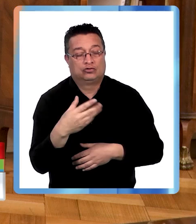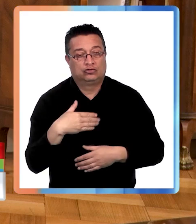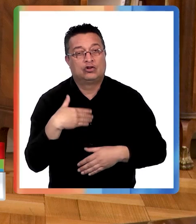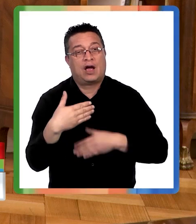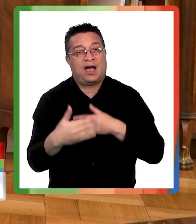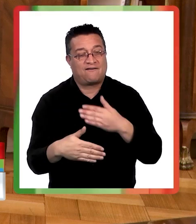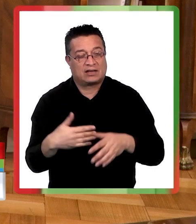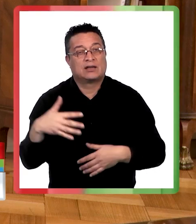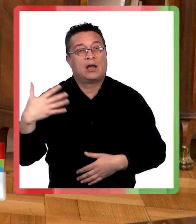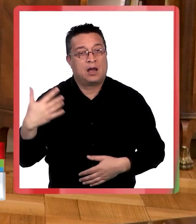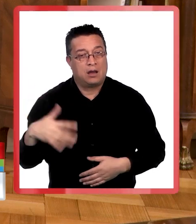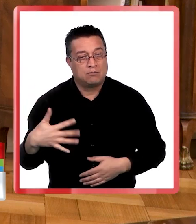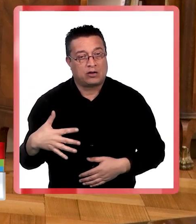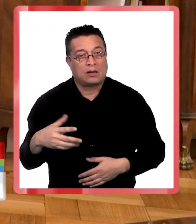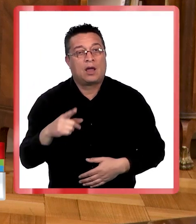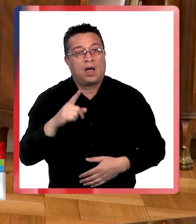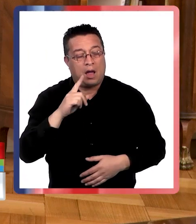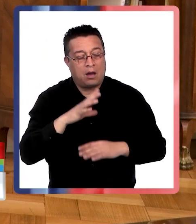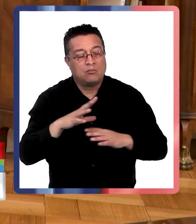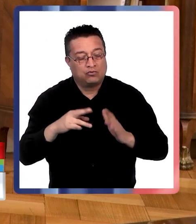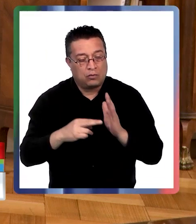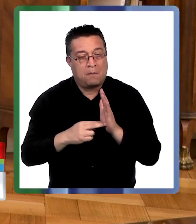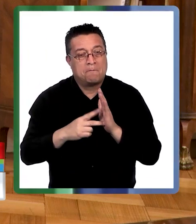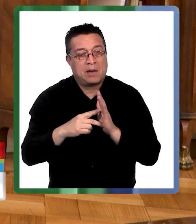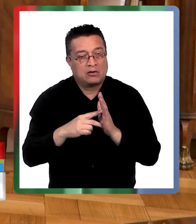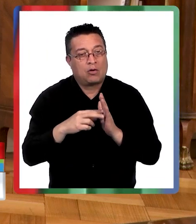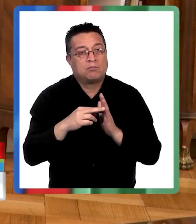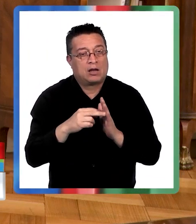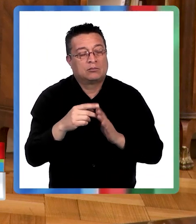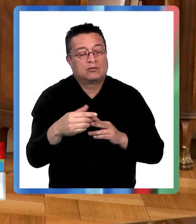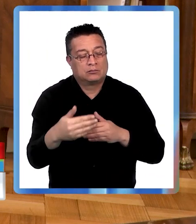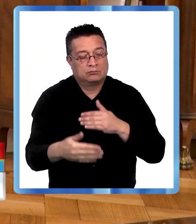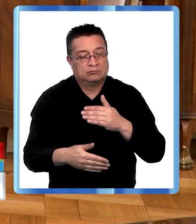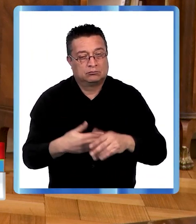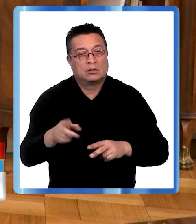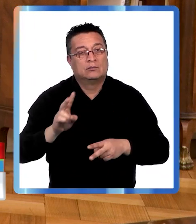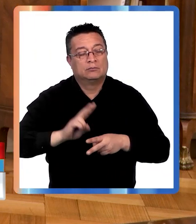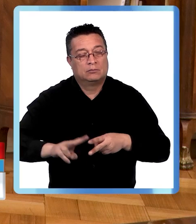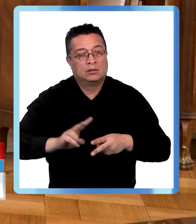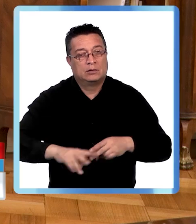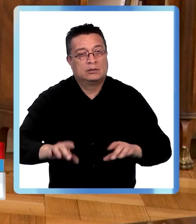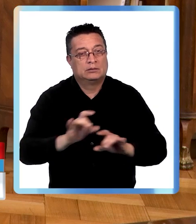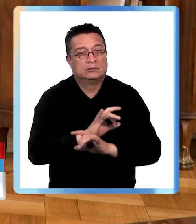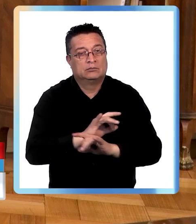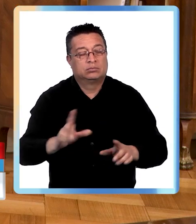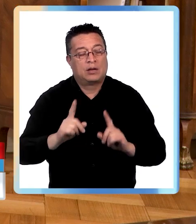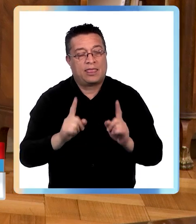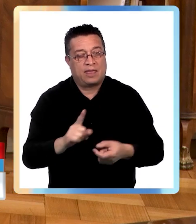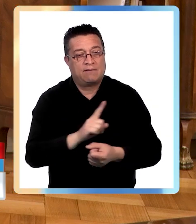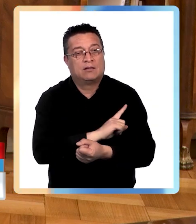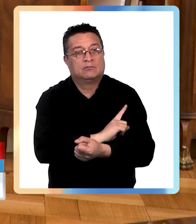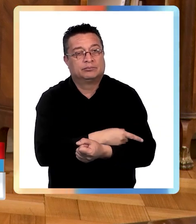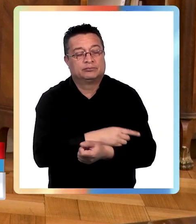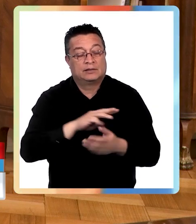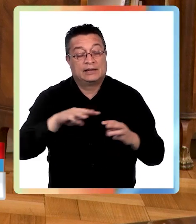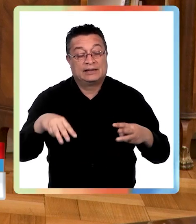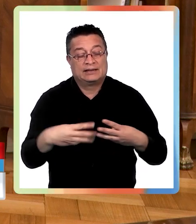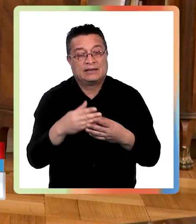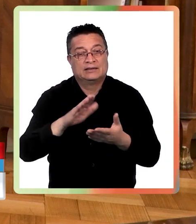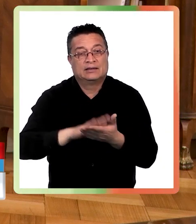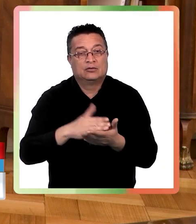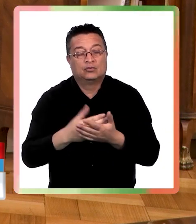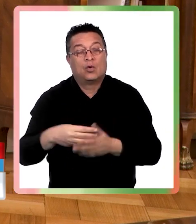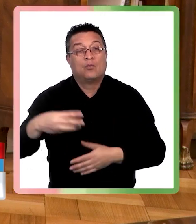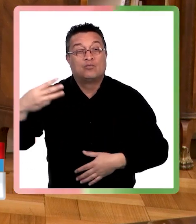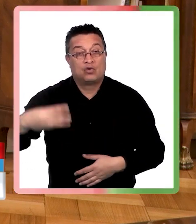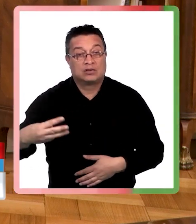dado avances importantes tiene muchos pasos todavía por delante para estar plenamente preparados. Vamos a tener que fortalecer la red sanitaria de los municipios,